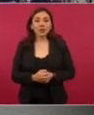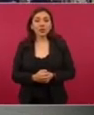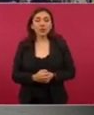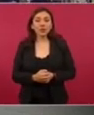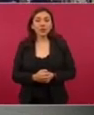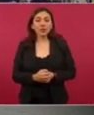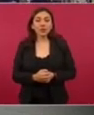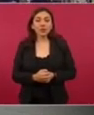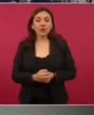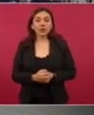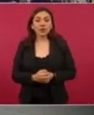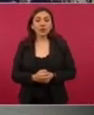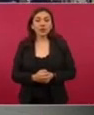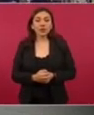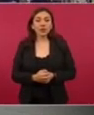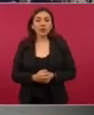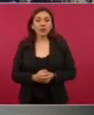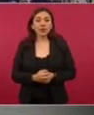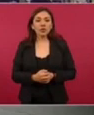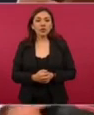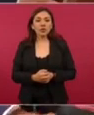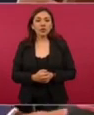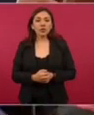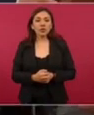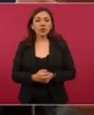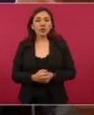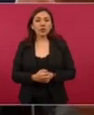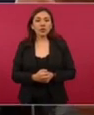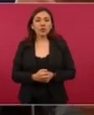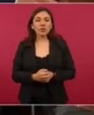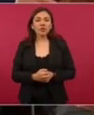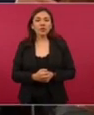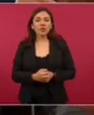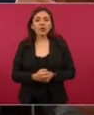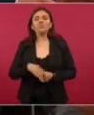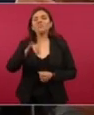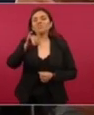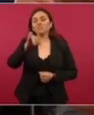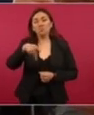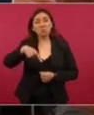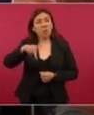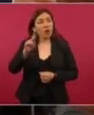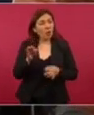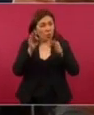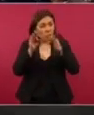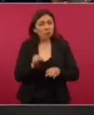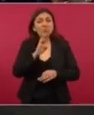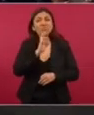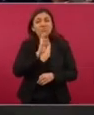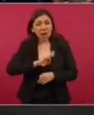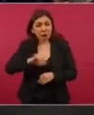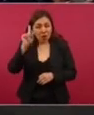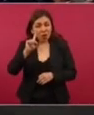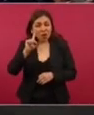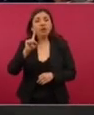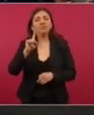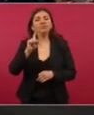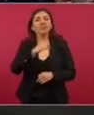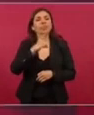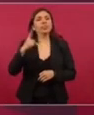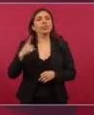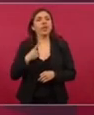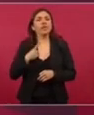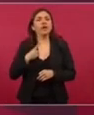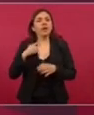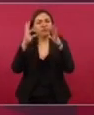jóvenes. Entonces, porque así lo hacen siempre. Sí, pero lo mejor es dejar las cosas